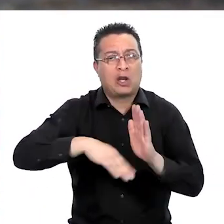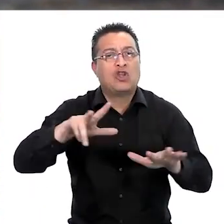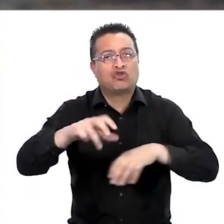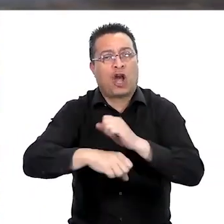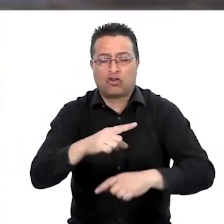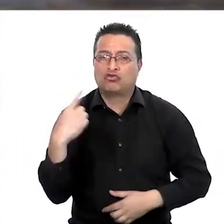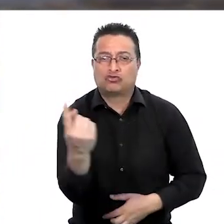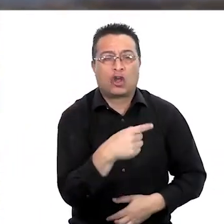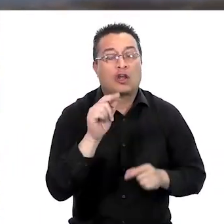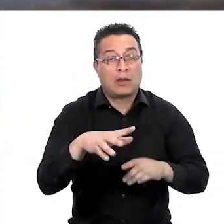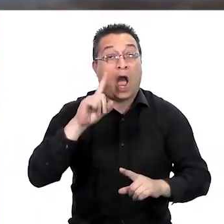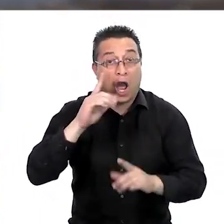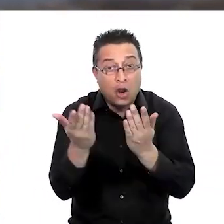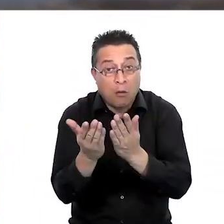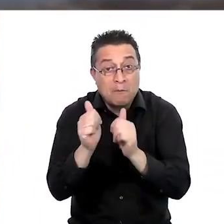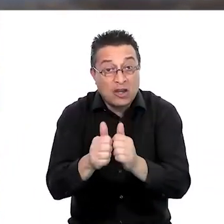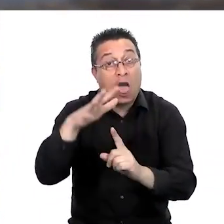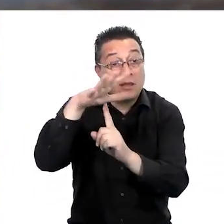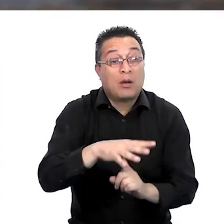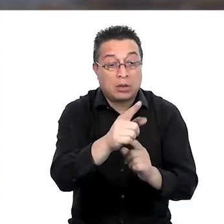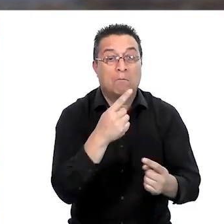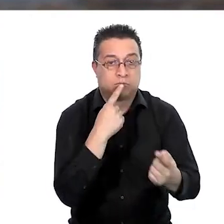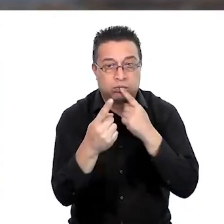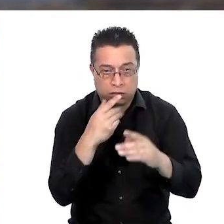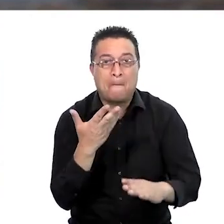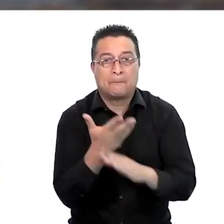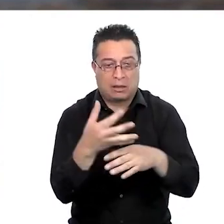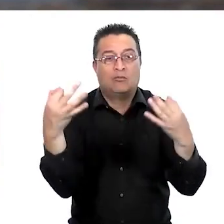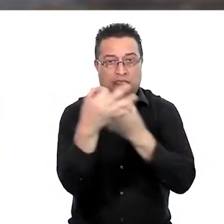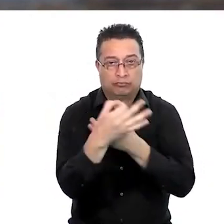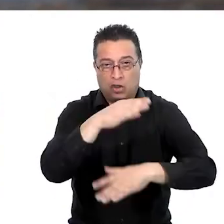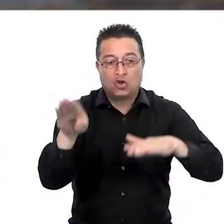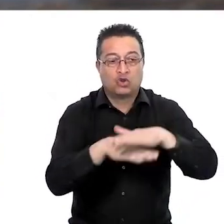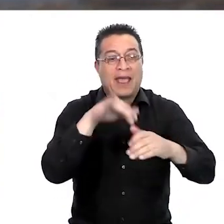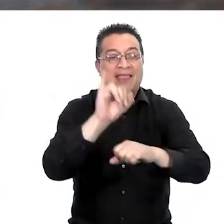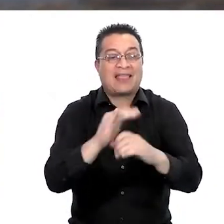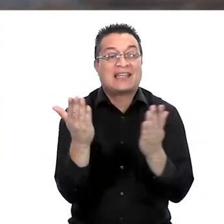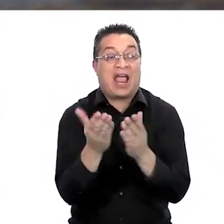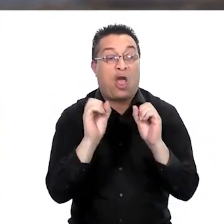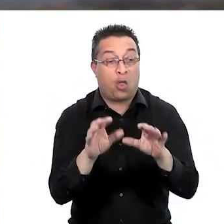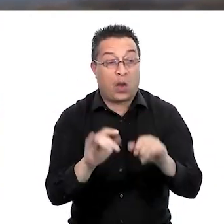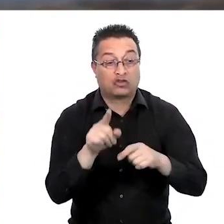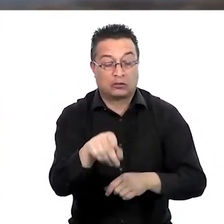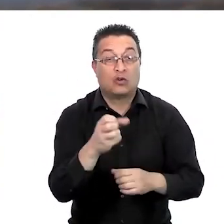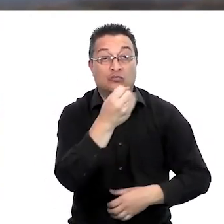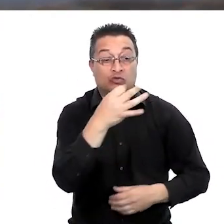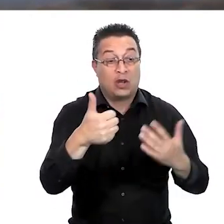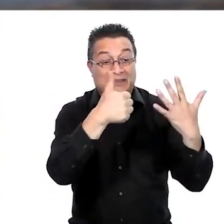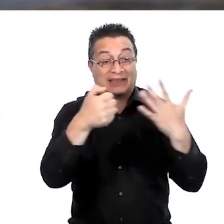y adolescentes. Si en tu colegio han discriminado a tus compañeros, haz tus consultas y pide orientación a la Superintendencia de